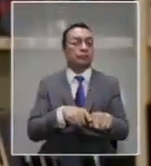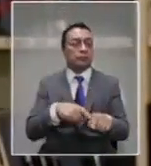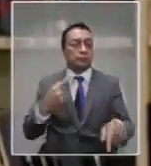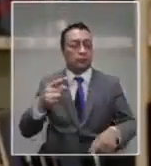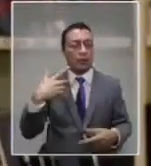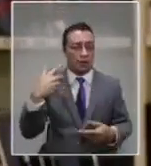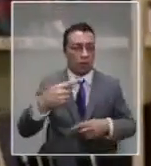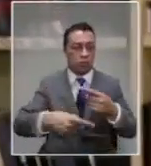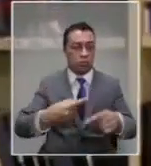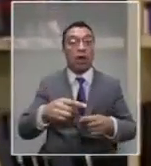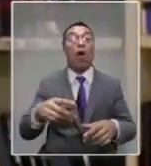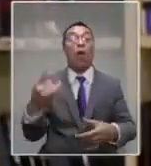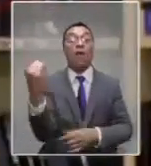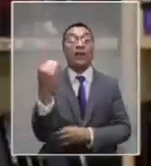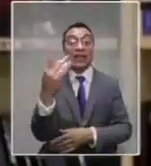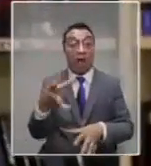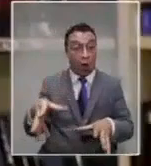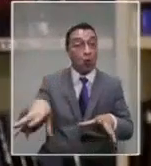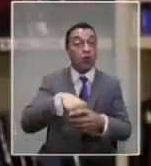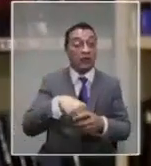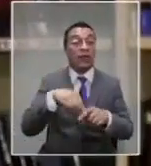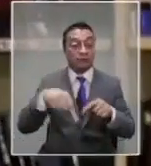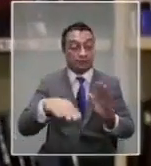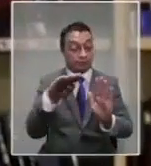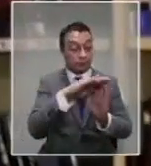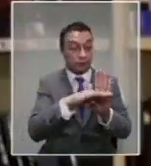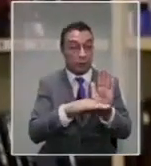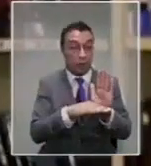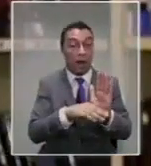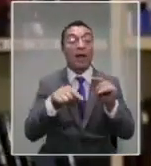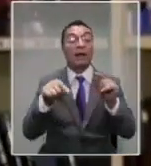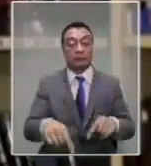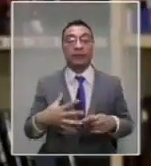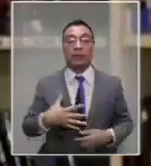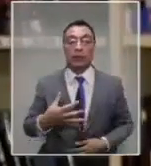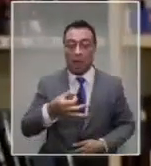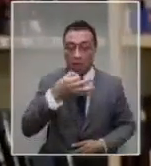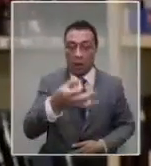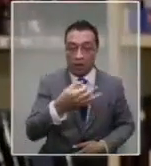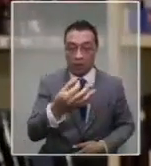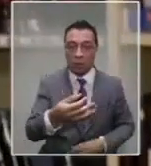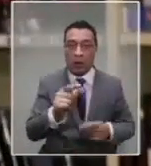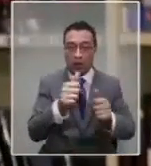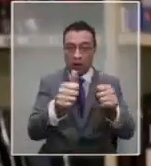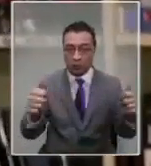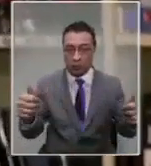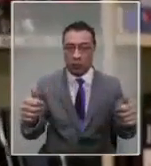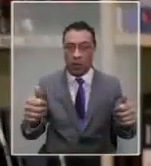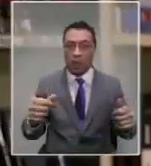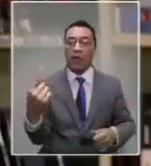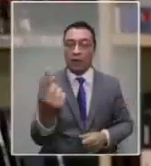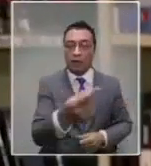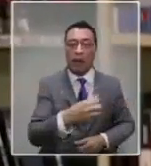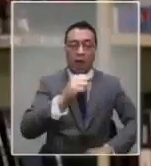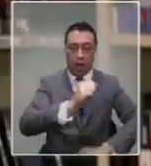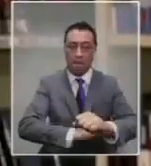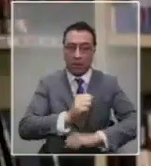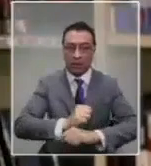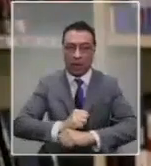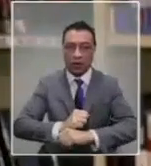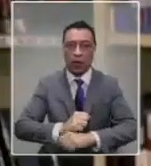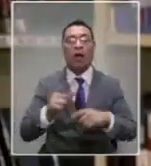larga tradición, una universidad inclusiva, y a través de este programa queremos hacer un llamado a las autoridades, a